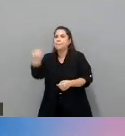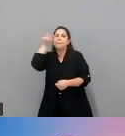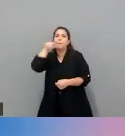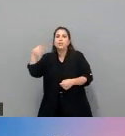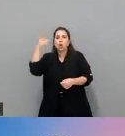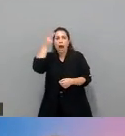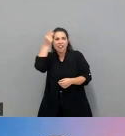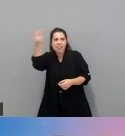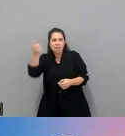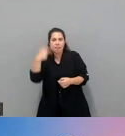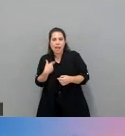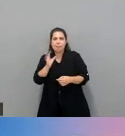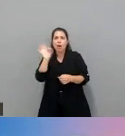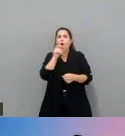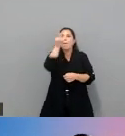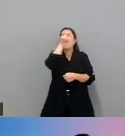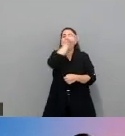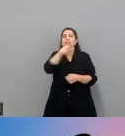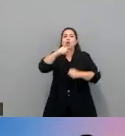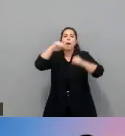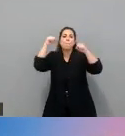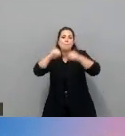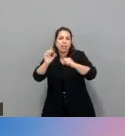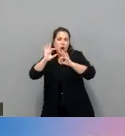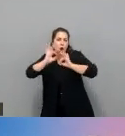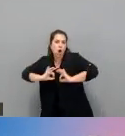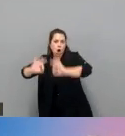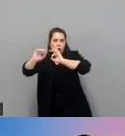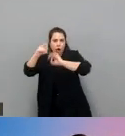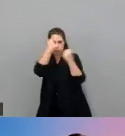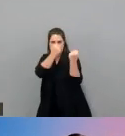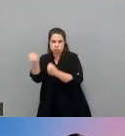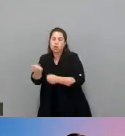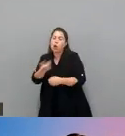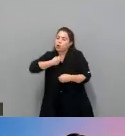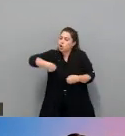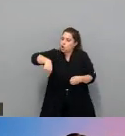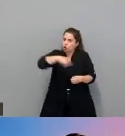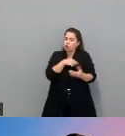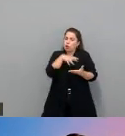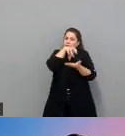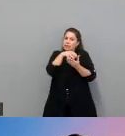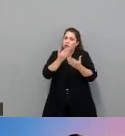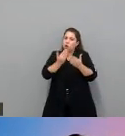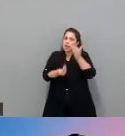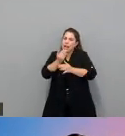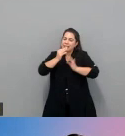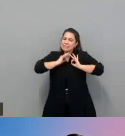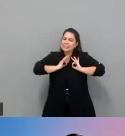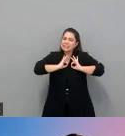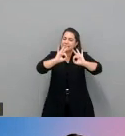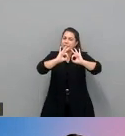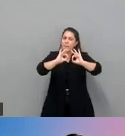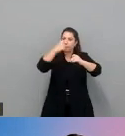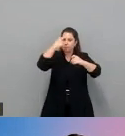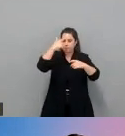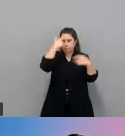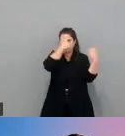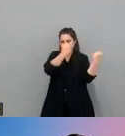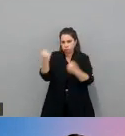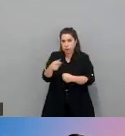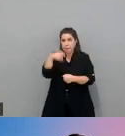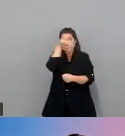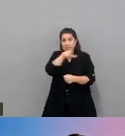para personas mayores. Bueno, pues nosotros, voy a poner el foco en centros específicos, centros de día para personas con